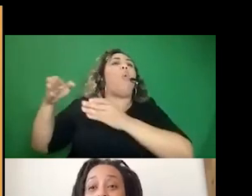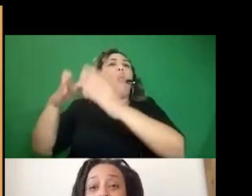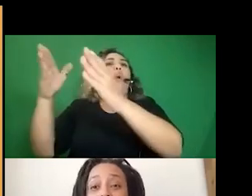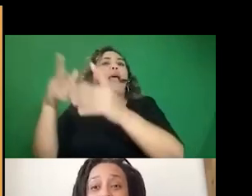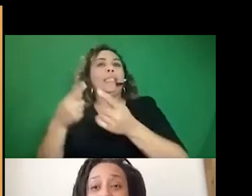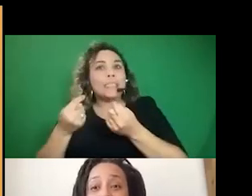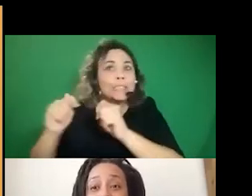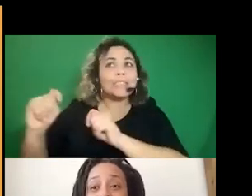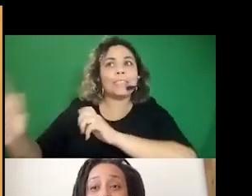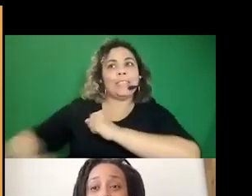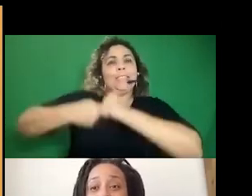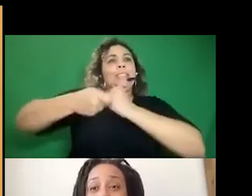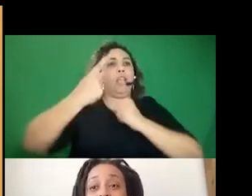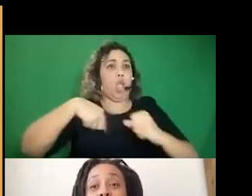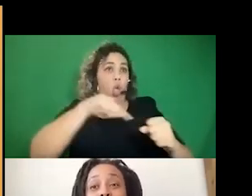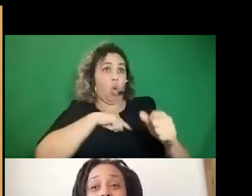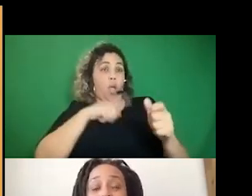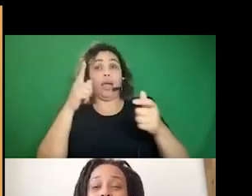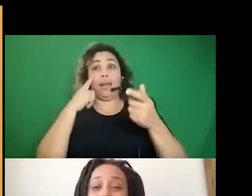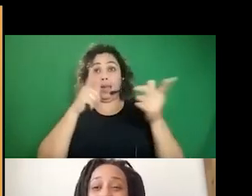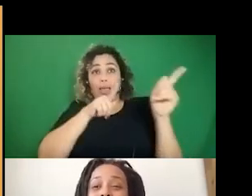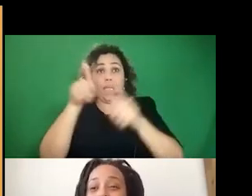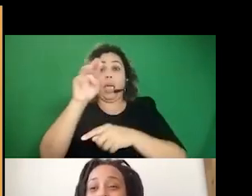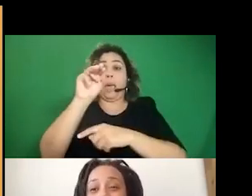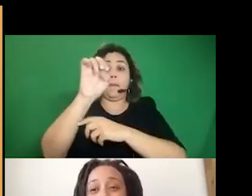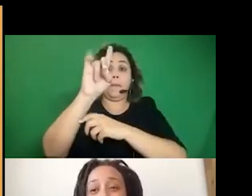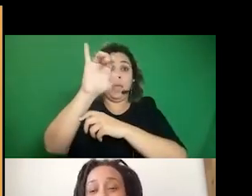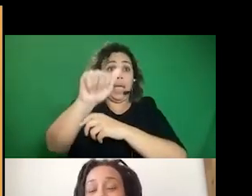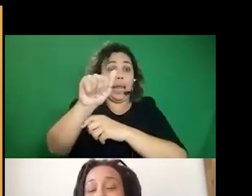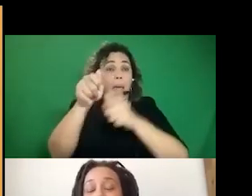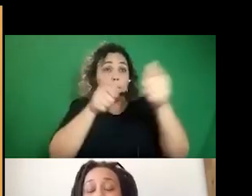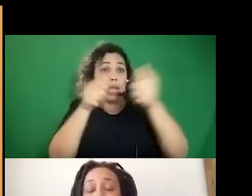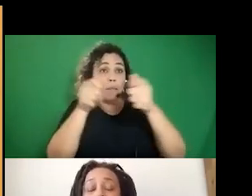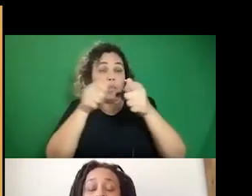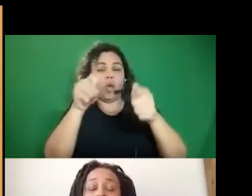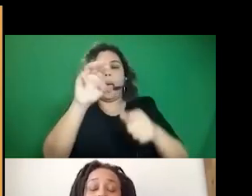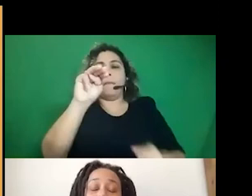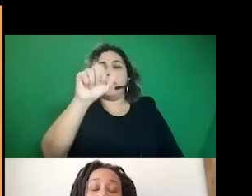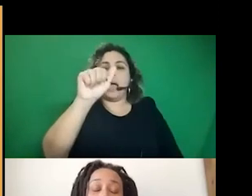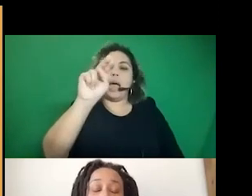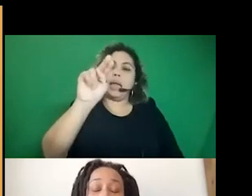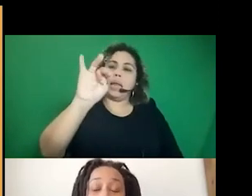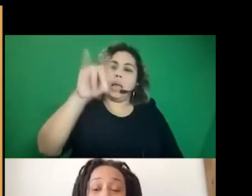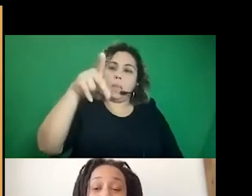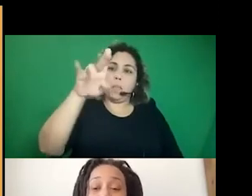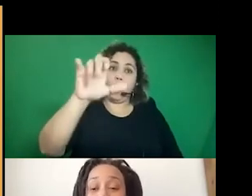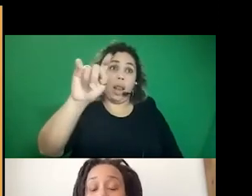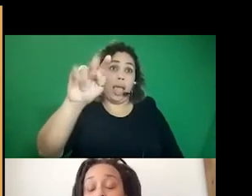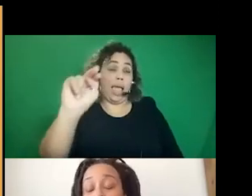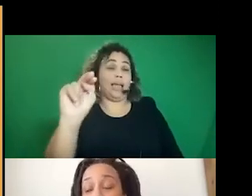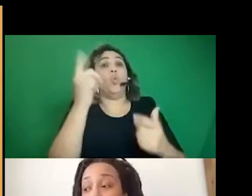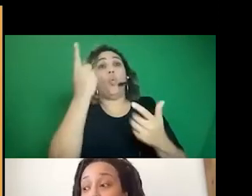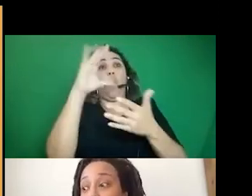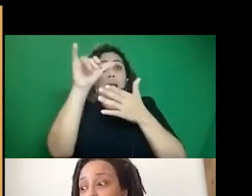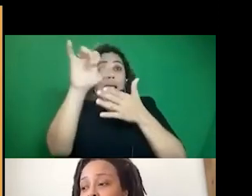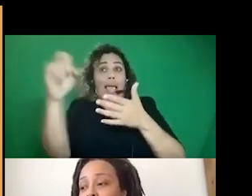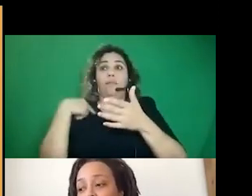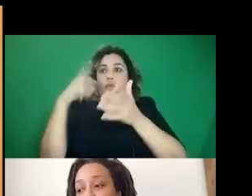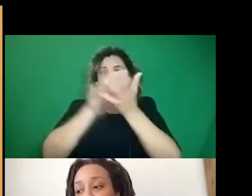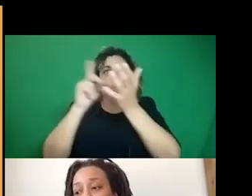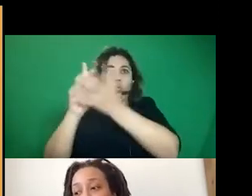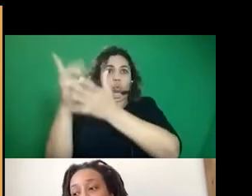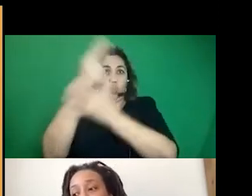ver cómo vemos este este este